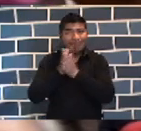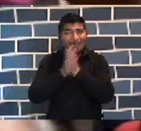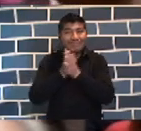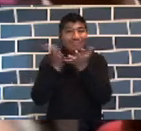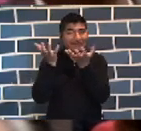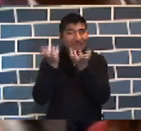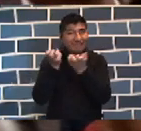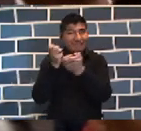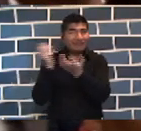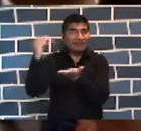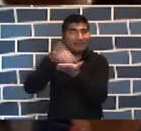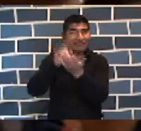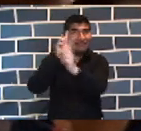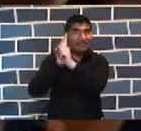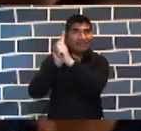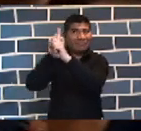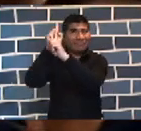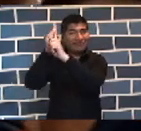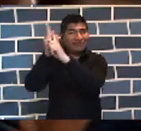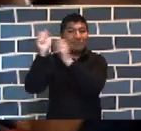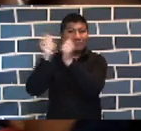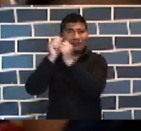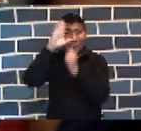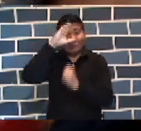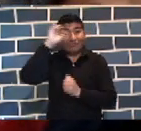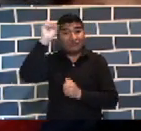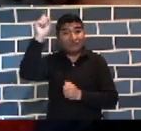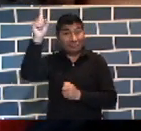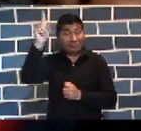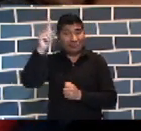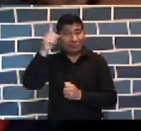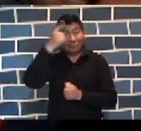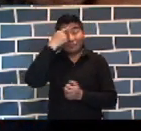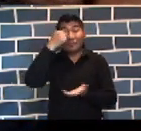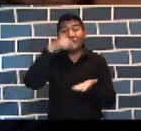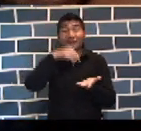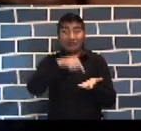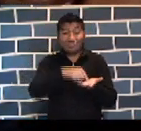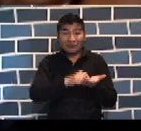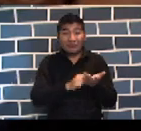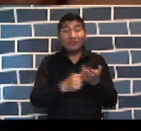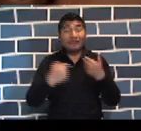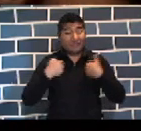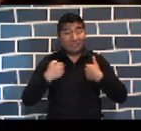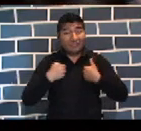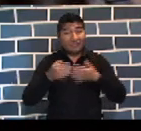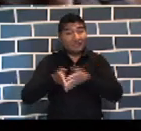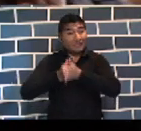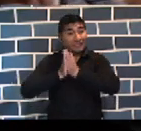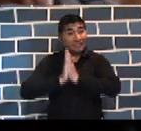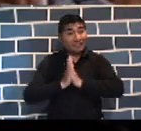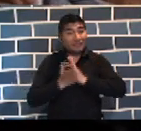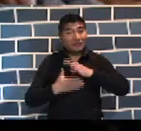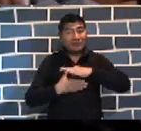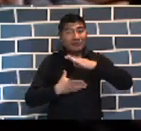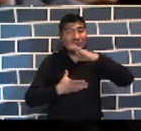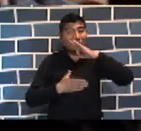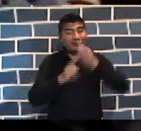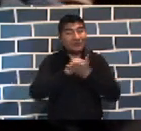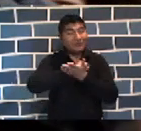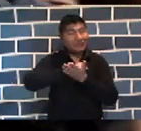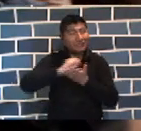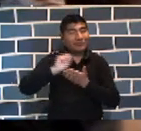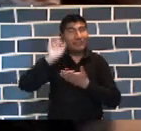encuentro definitivo con Él. Por ello, tenemos que pedir el Espíritu Santo que Él